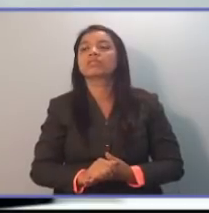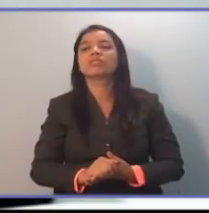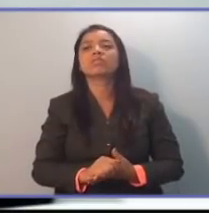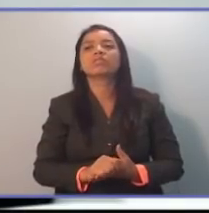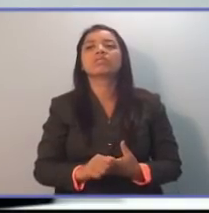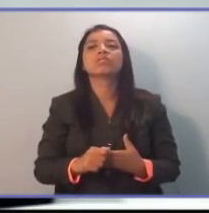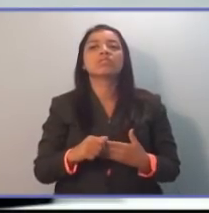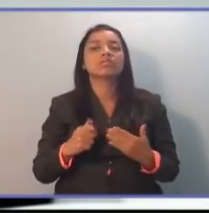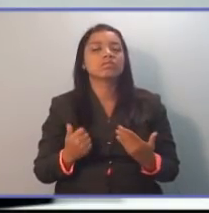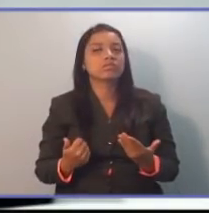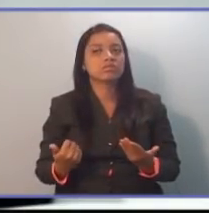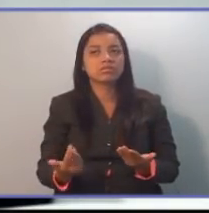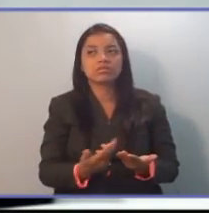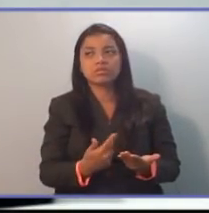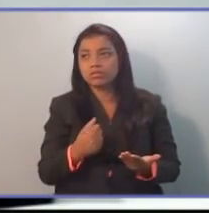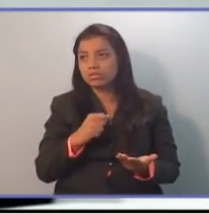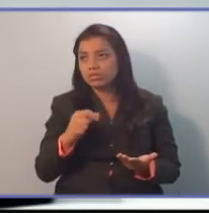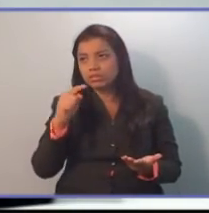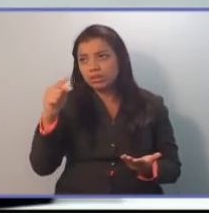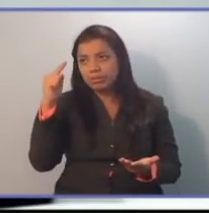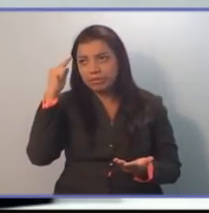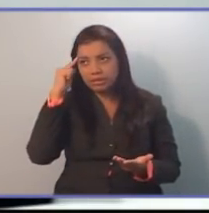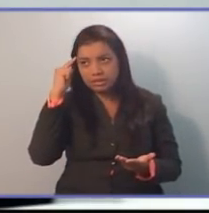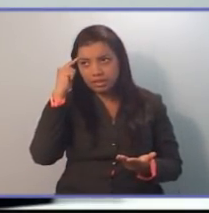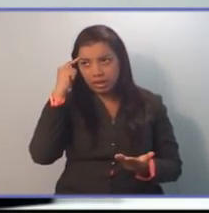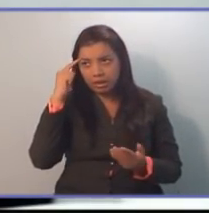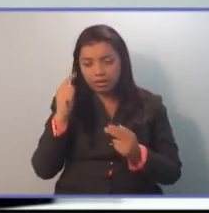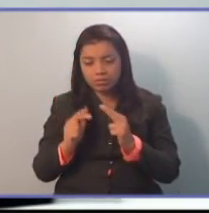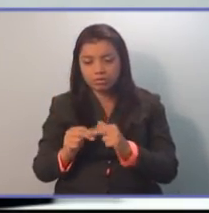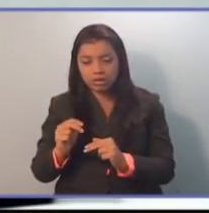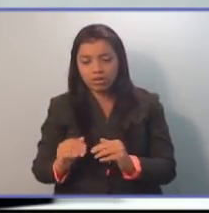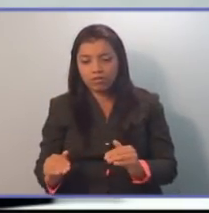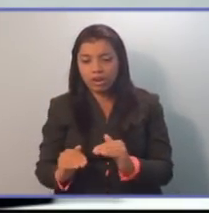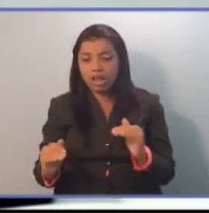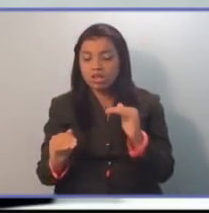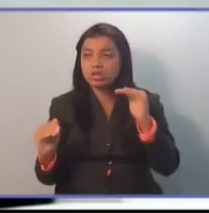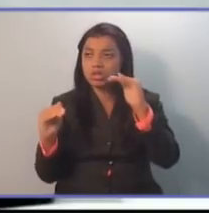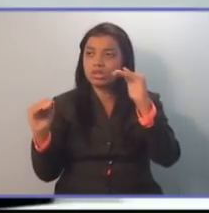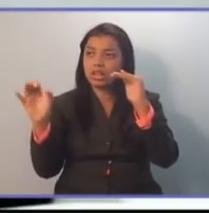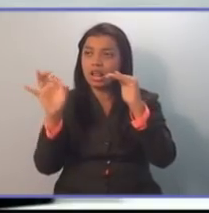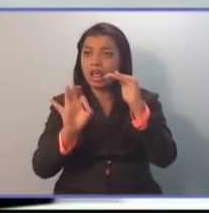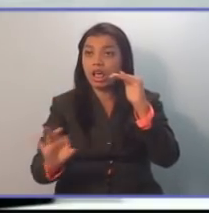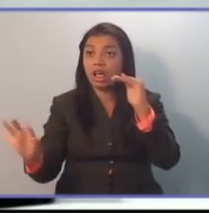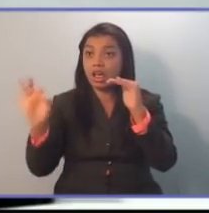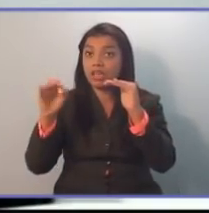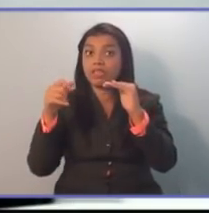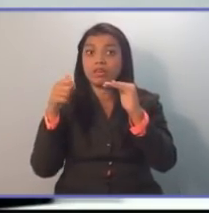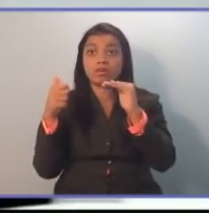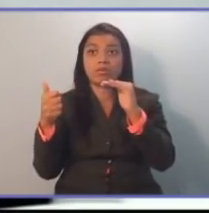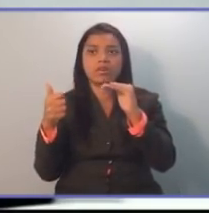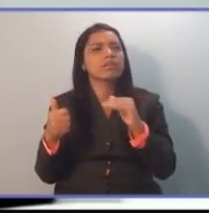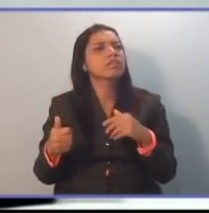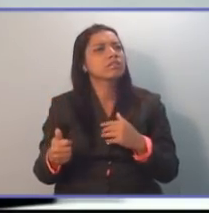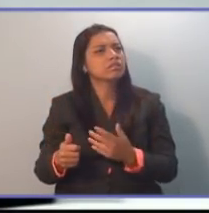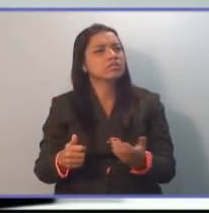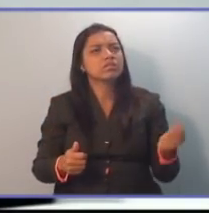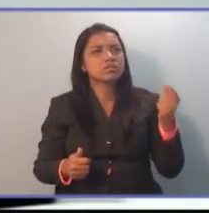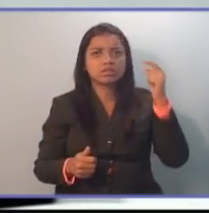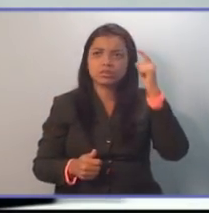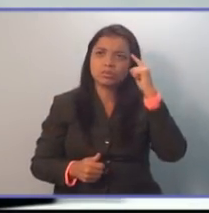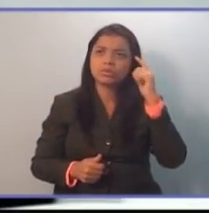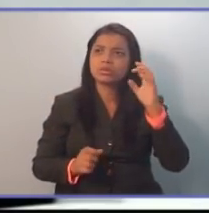Cuando pensamos que hay una infraestructura adecuada, cuando pensamos que en lo tangible hay un